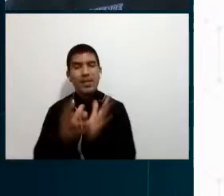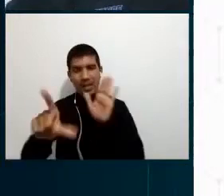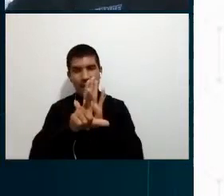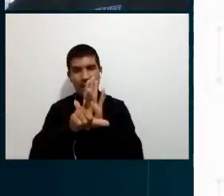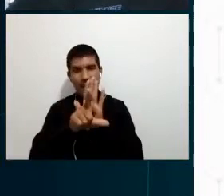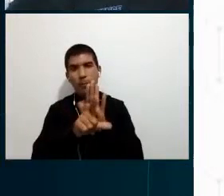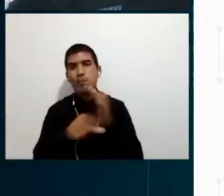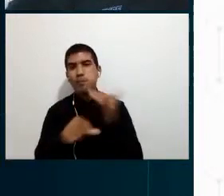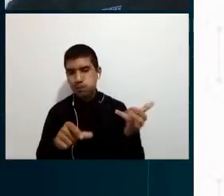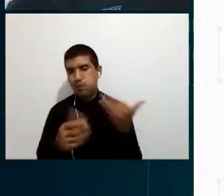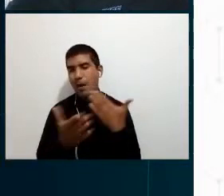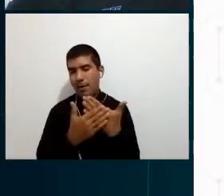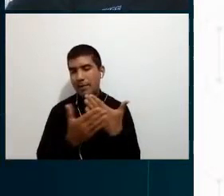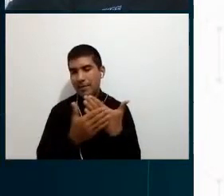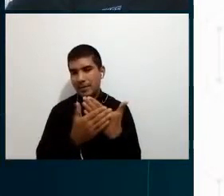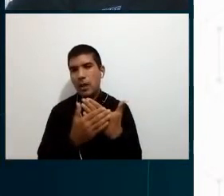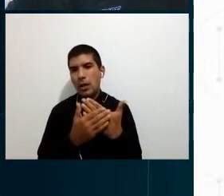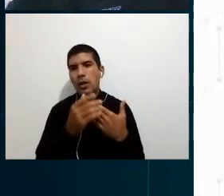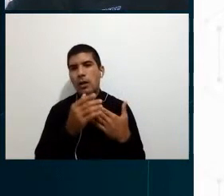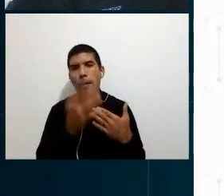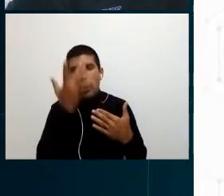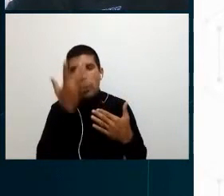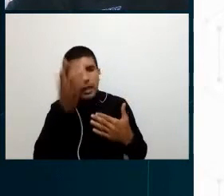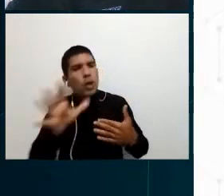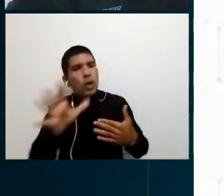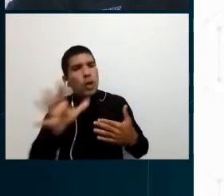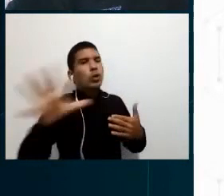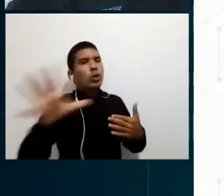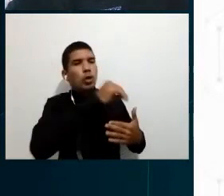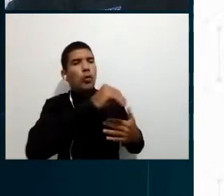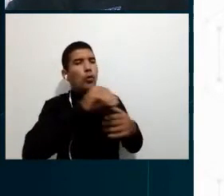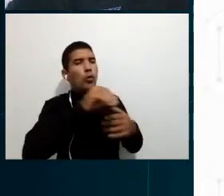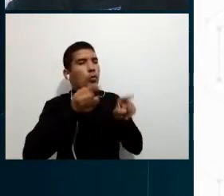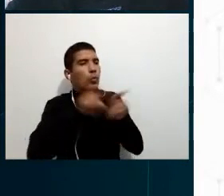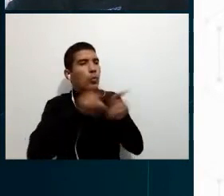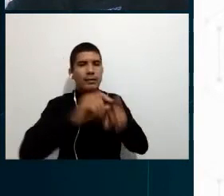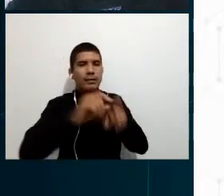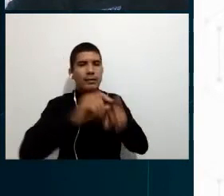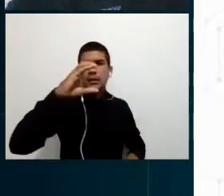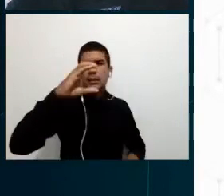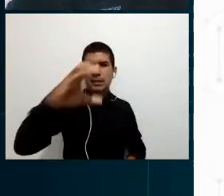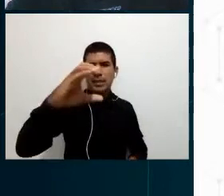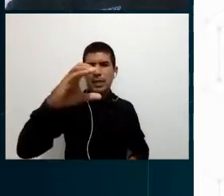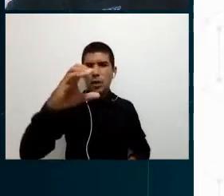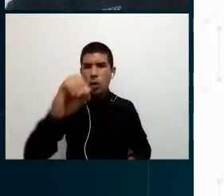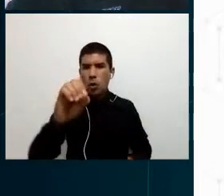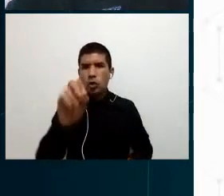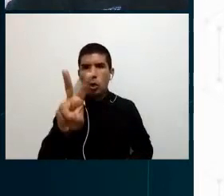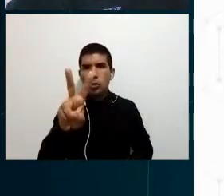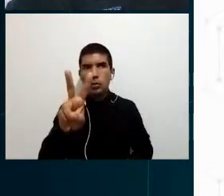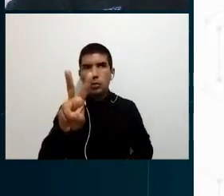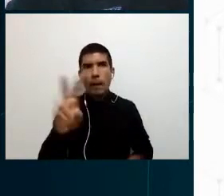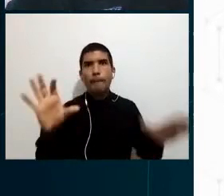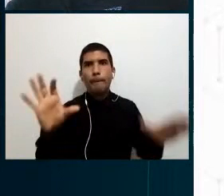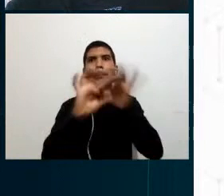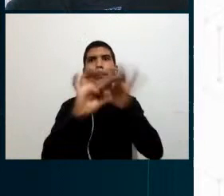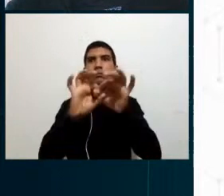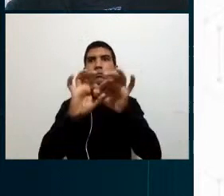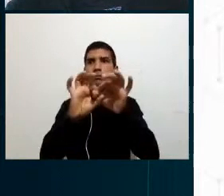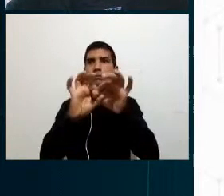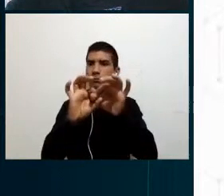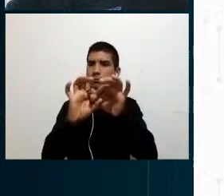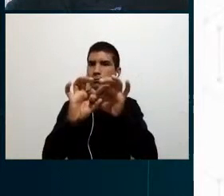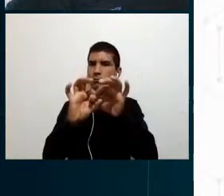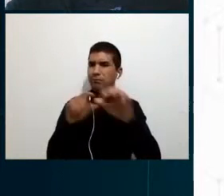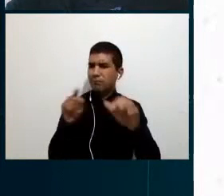las indicaciones. Es que, pues, como les dije, todo es comparado con el CO2. Entonces, el CO2 hace